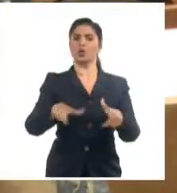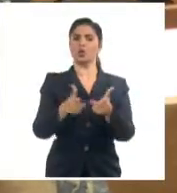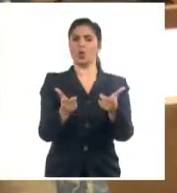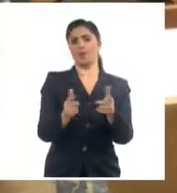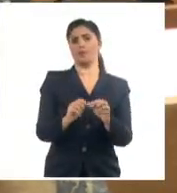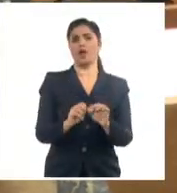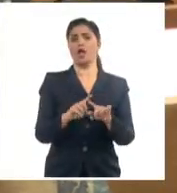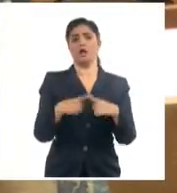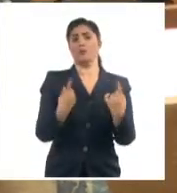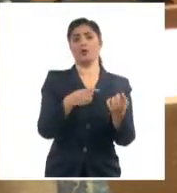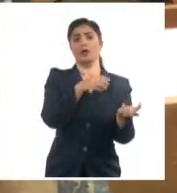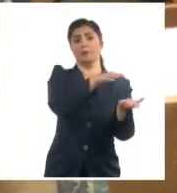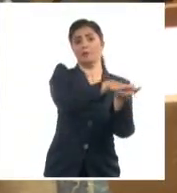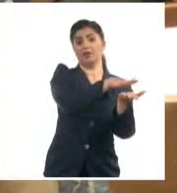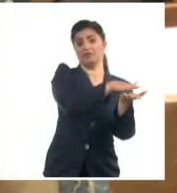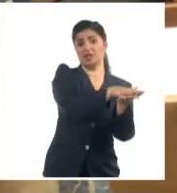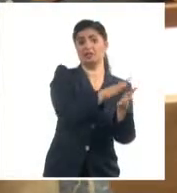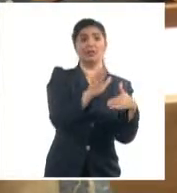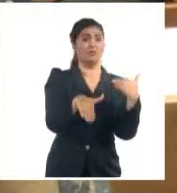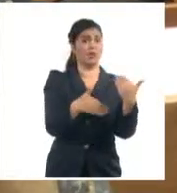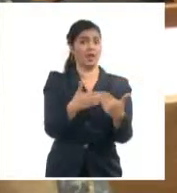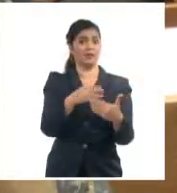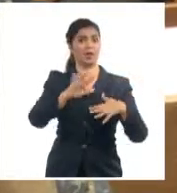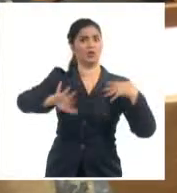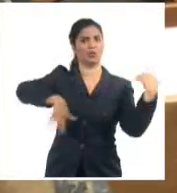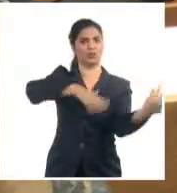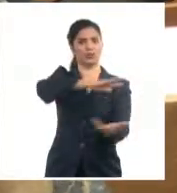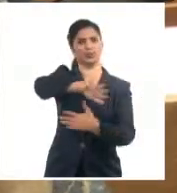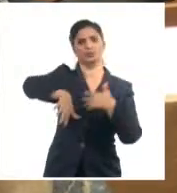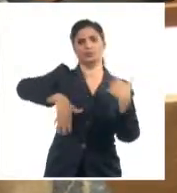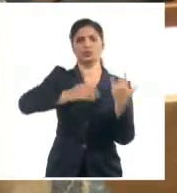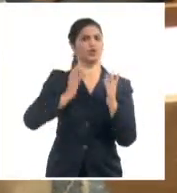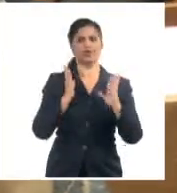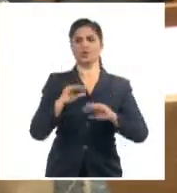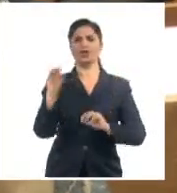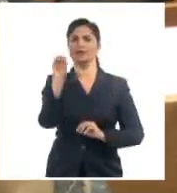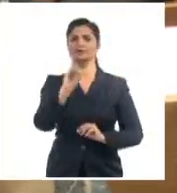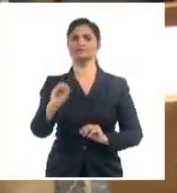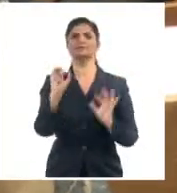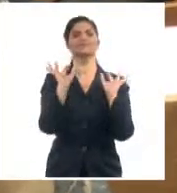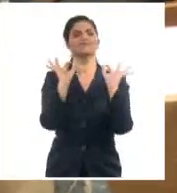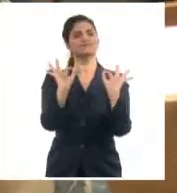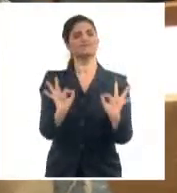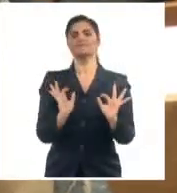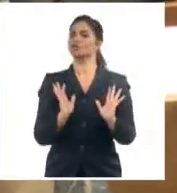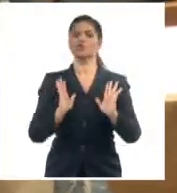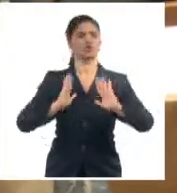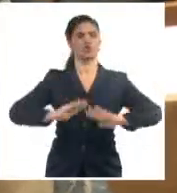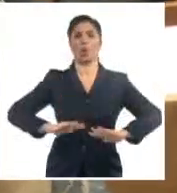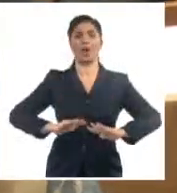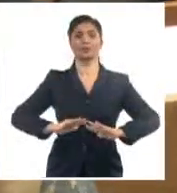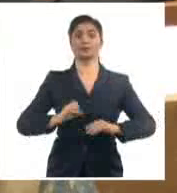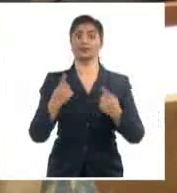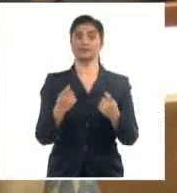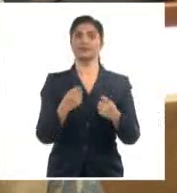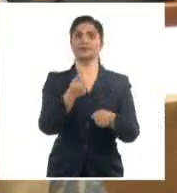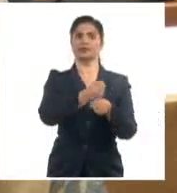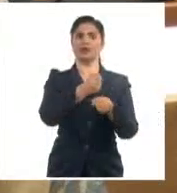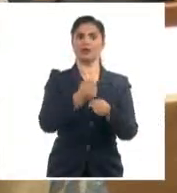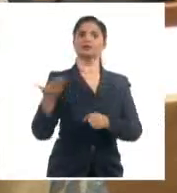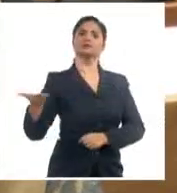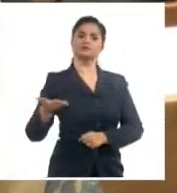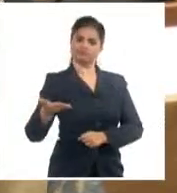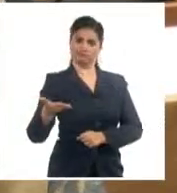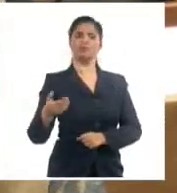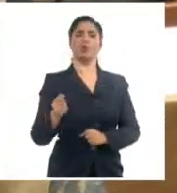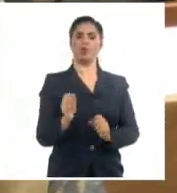problema que hay, ese problema de organización, que nosotros desde el grupo está identificado, la organización no es más que el acompañamiento, es el control